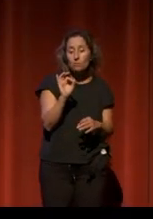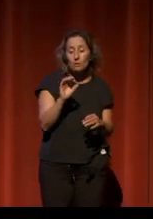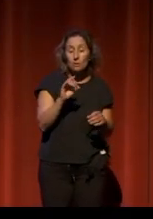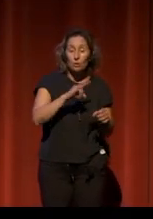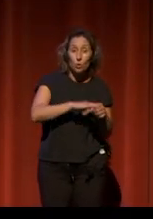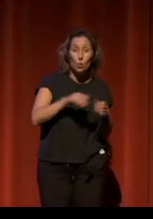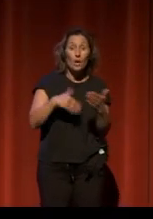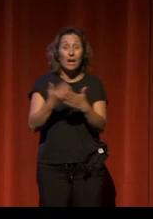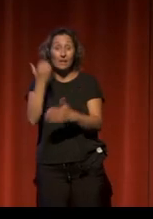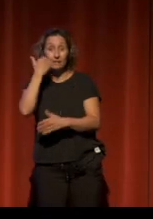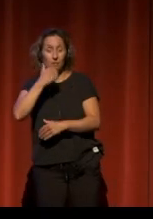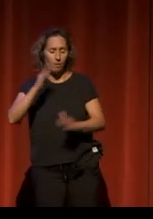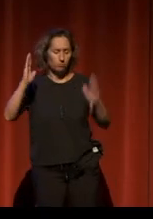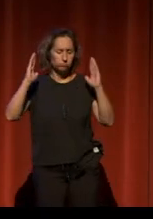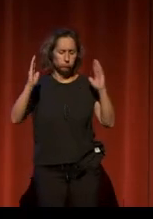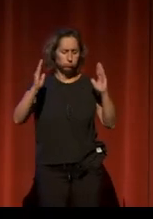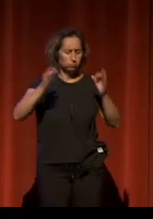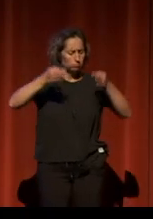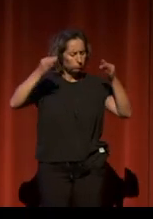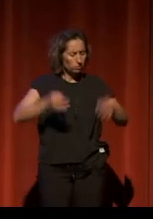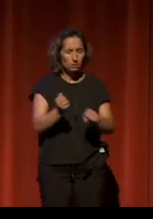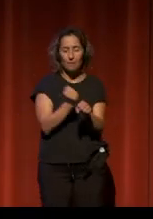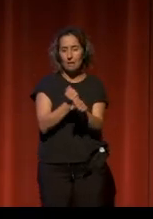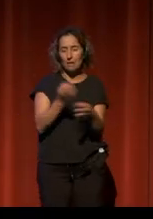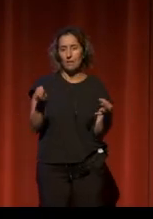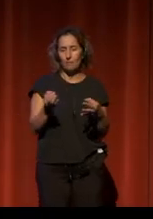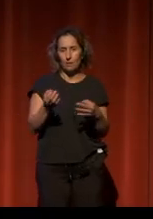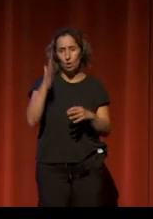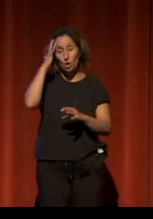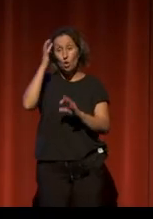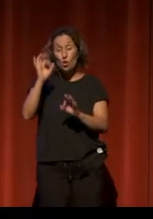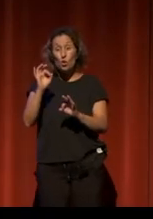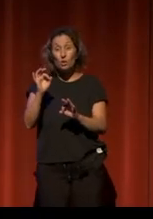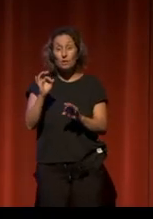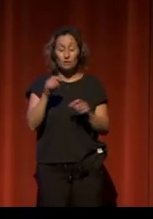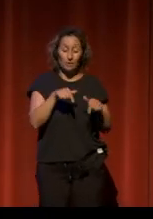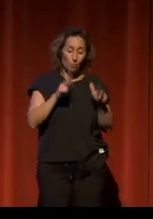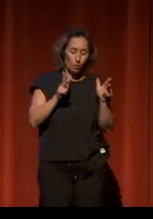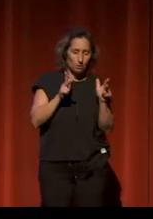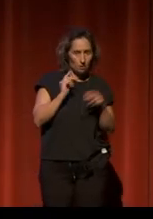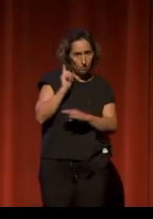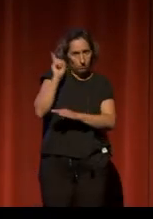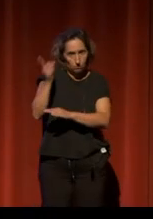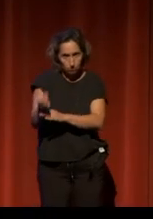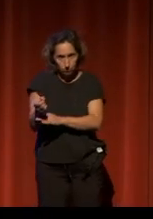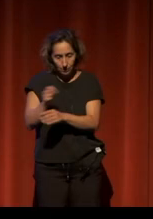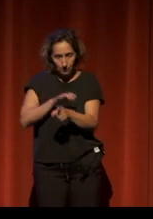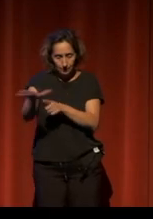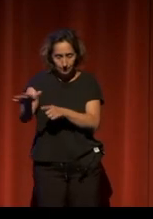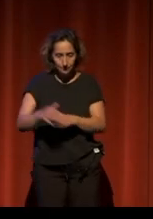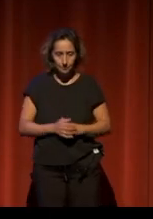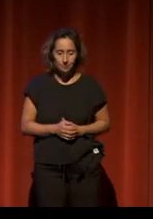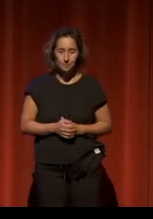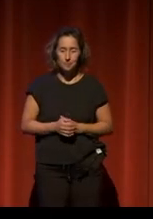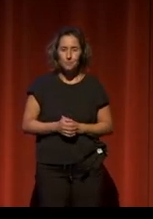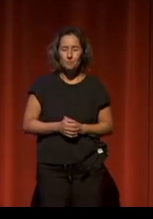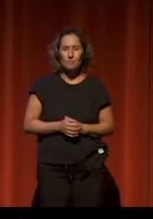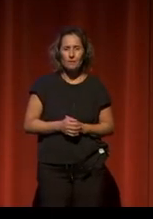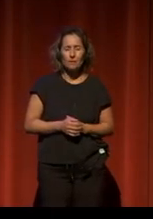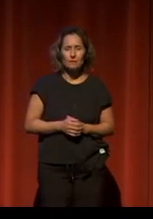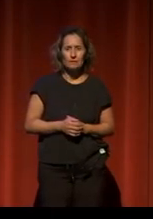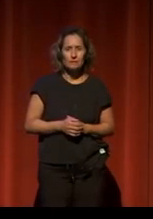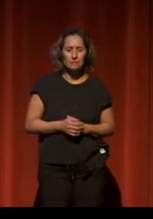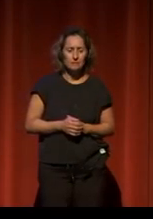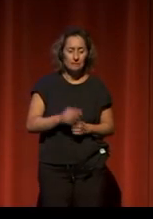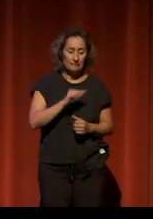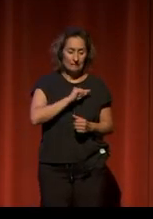lunes a a sábado no eh Bueno pues es una es una lógica de monasterio no hay alternativas a esta idea